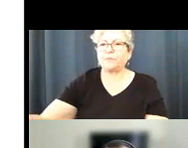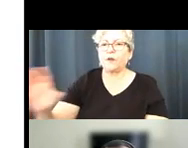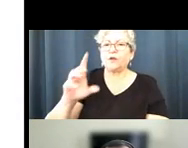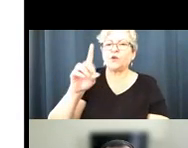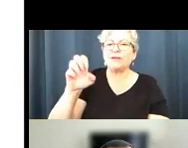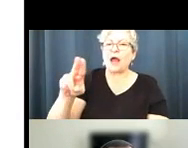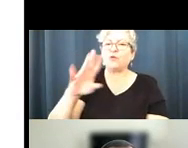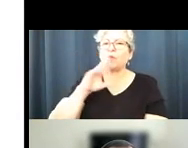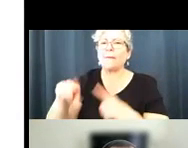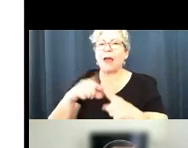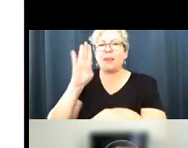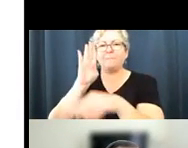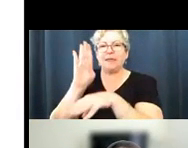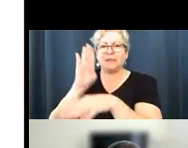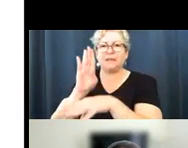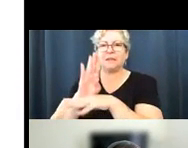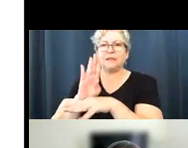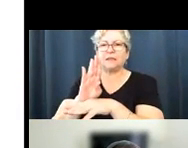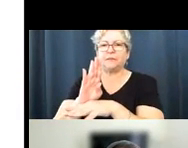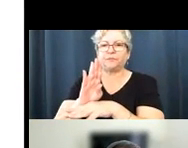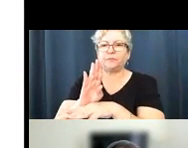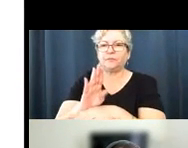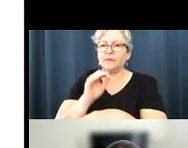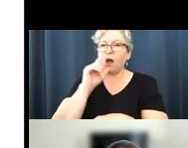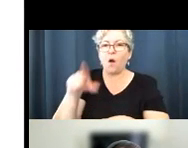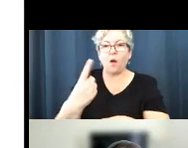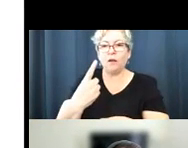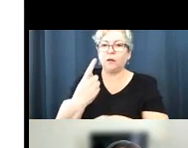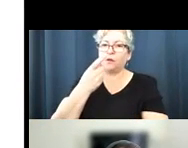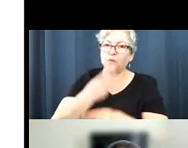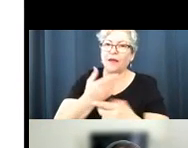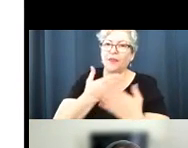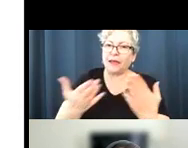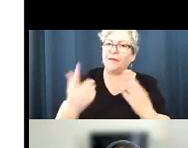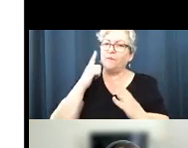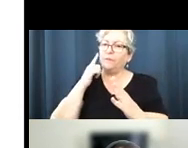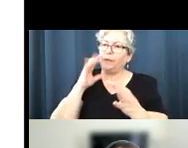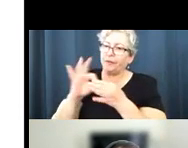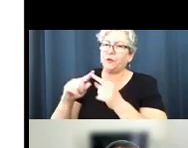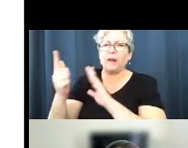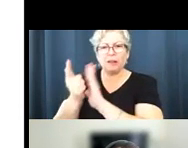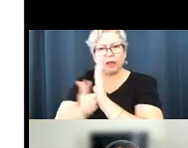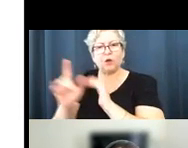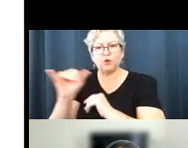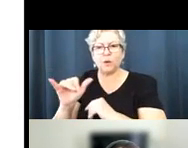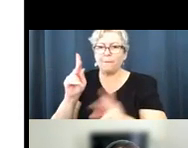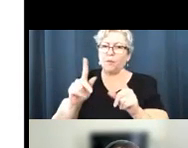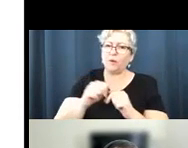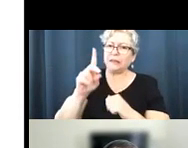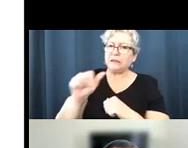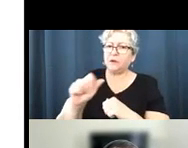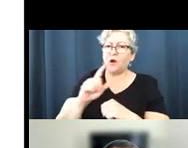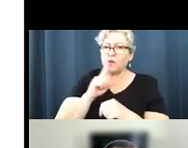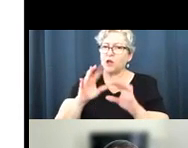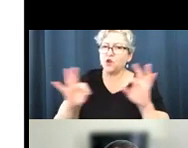usar. Entonces, vamos a hablar sobre el business, el caso de negocios. No solamente es lo mejor, lo bueno, las cosas importantes que